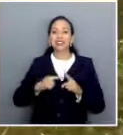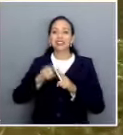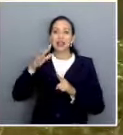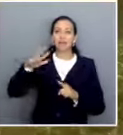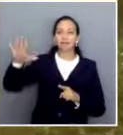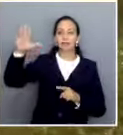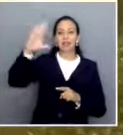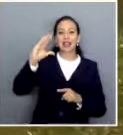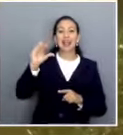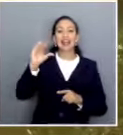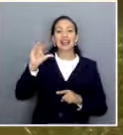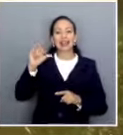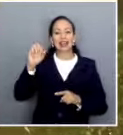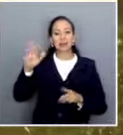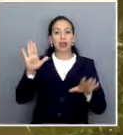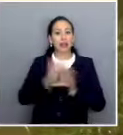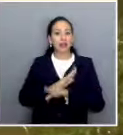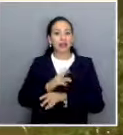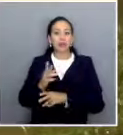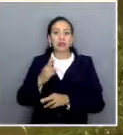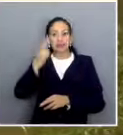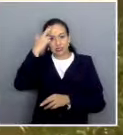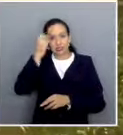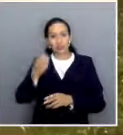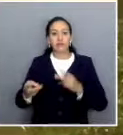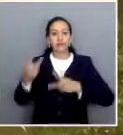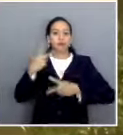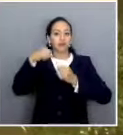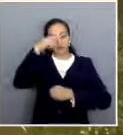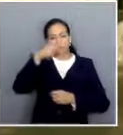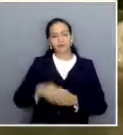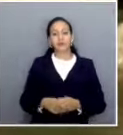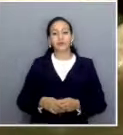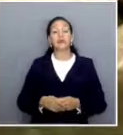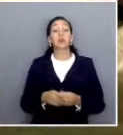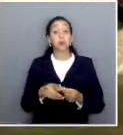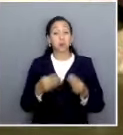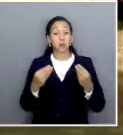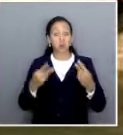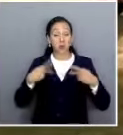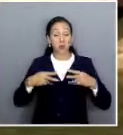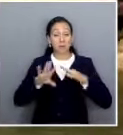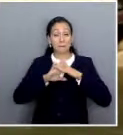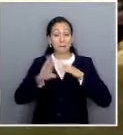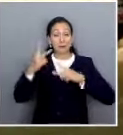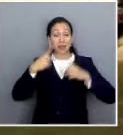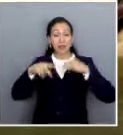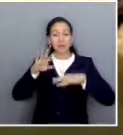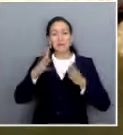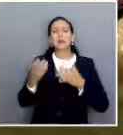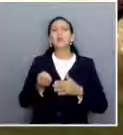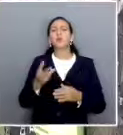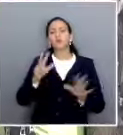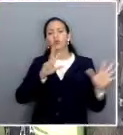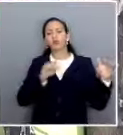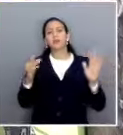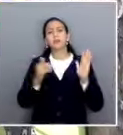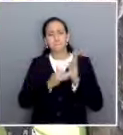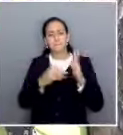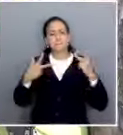del país llegó a niveles inéditos de saturación de migrantes, ya que se registraron cerca de 800,000 eventos de personas en